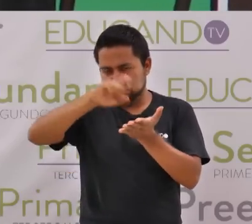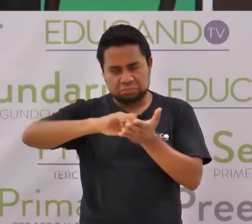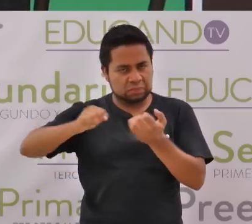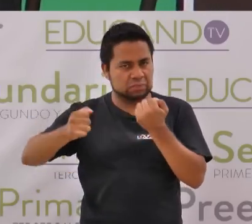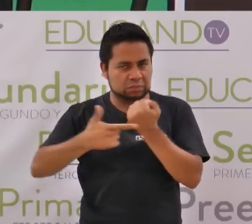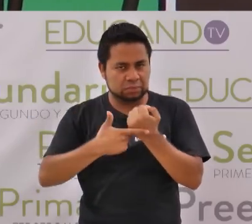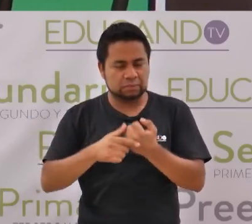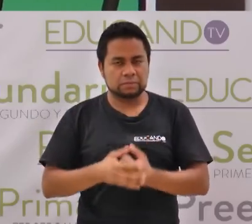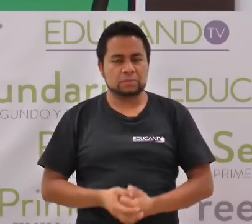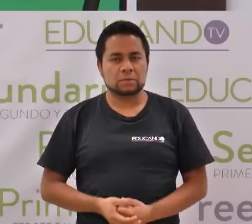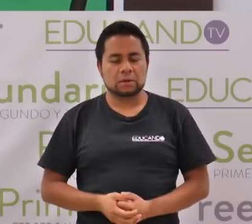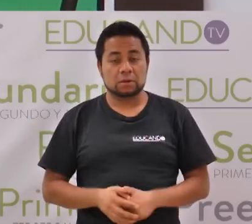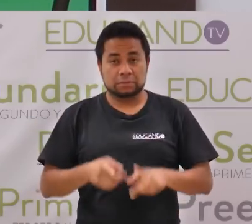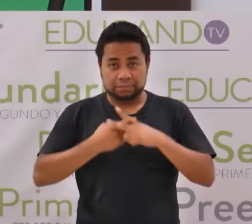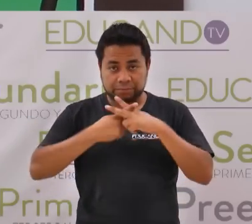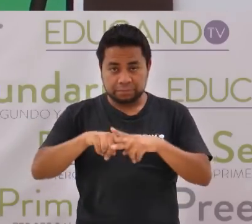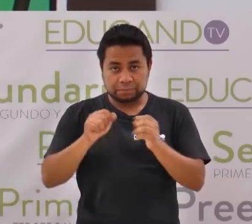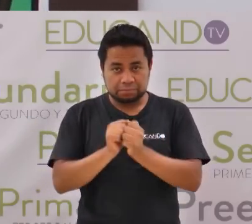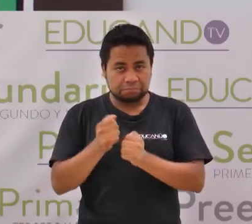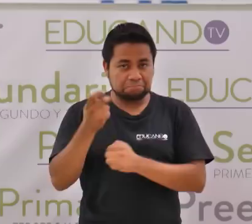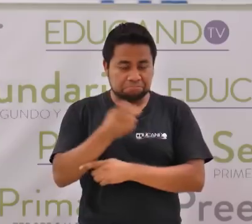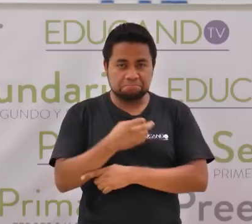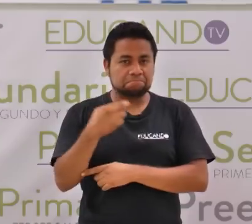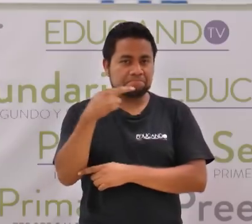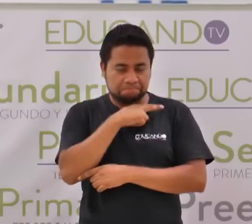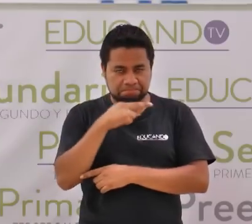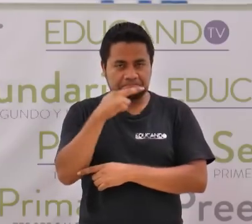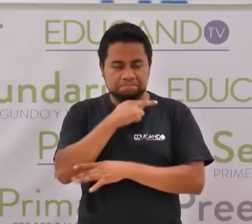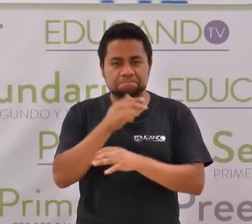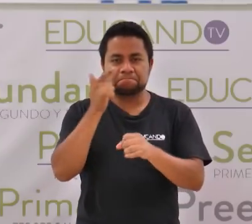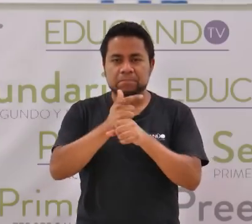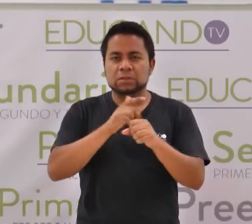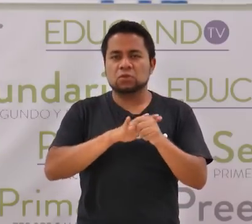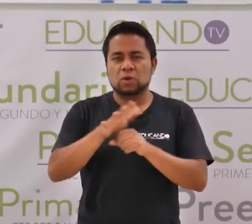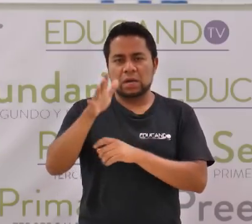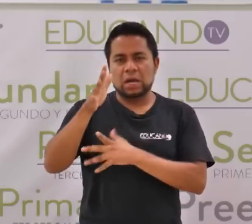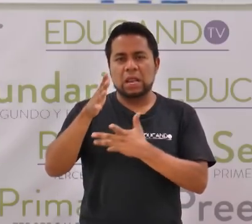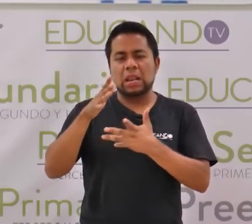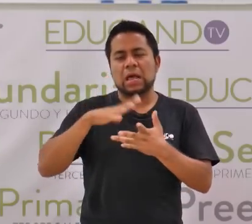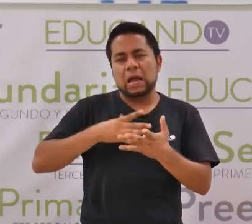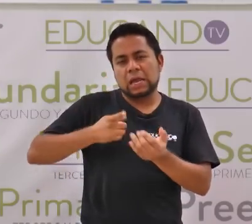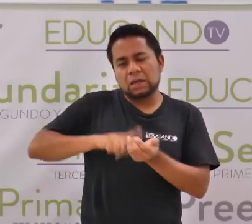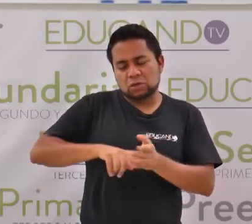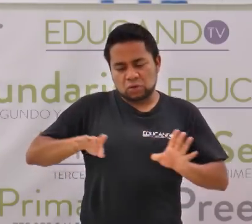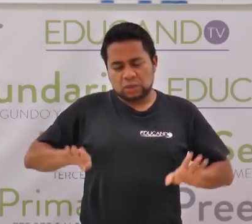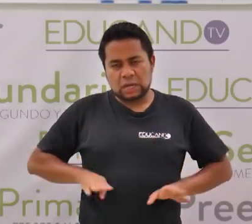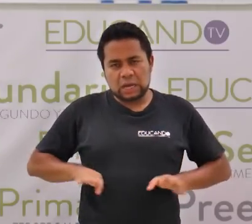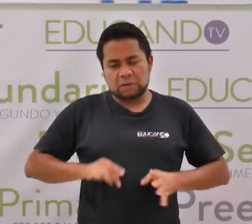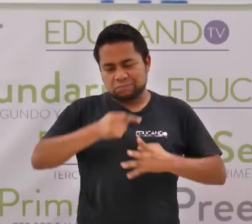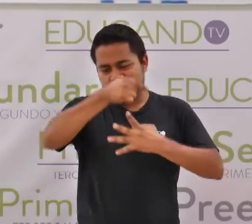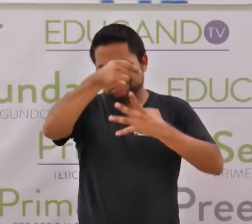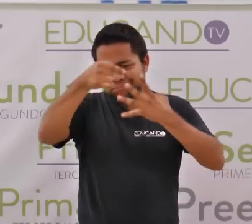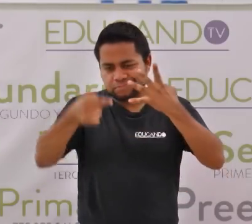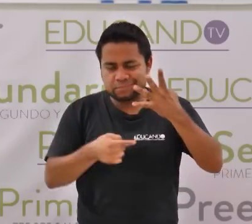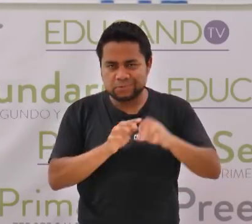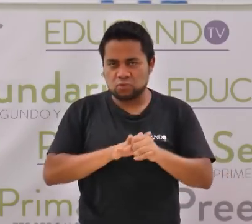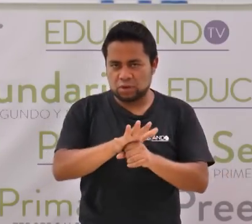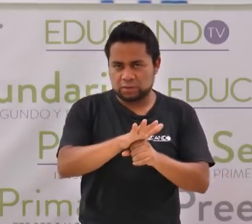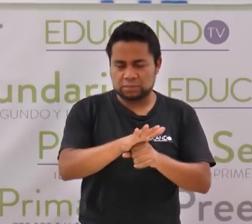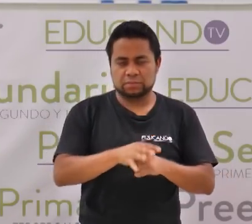uno. Bien, entonces a partir de esto vamos a rápidamente identificar algunos conceptos, algunas características,